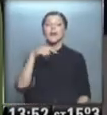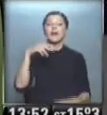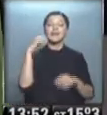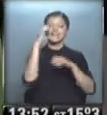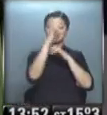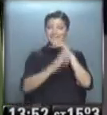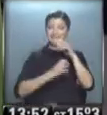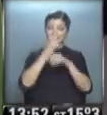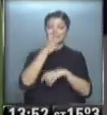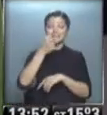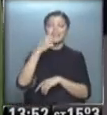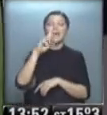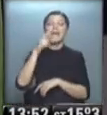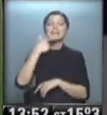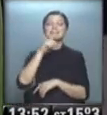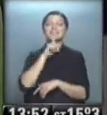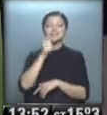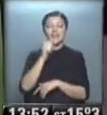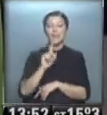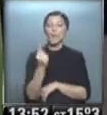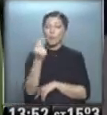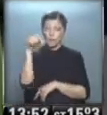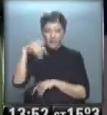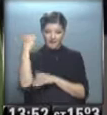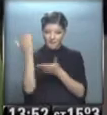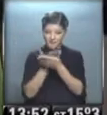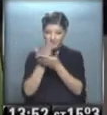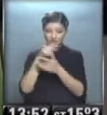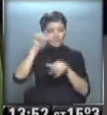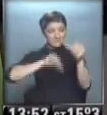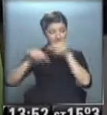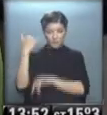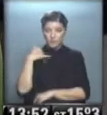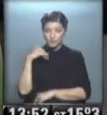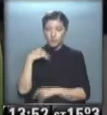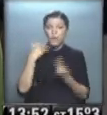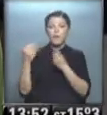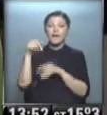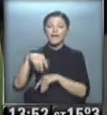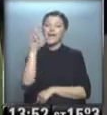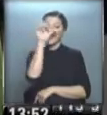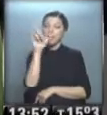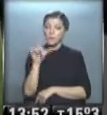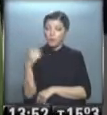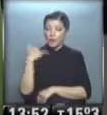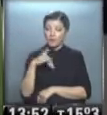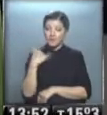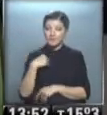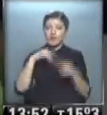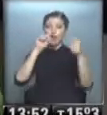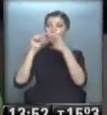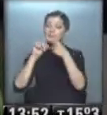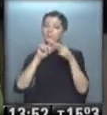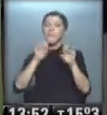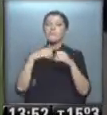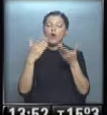satélite ARSAT 1 fabricado en nuestro país por científicos argentinos va a permitir a la República Argentina tener una mayor y mejor conectividad en